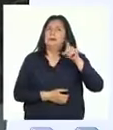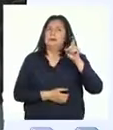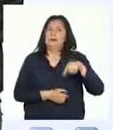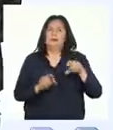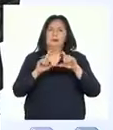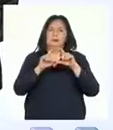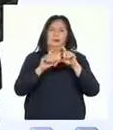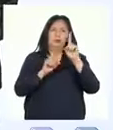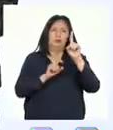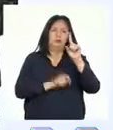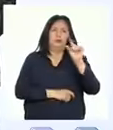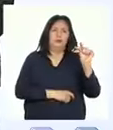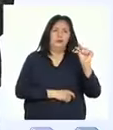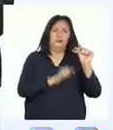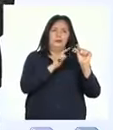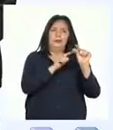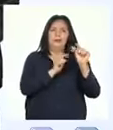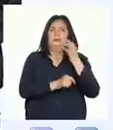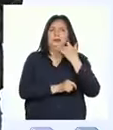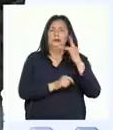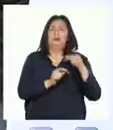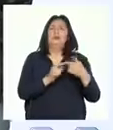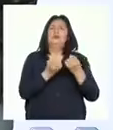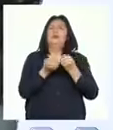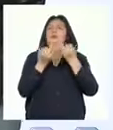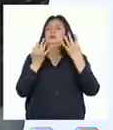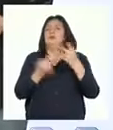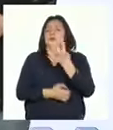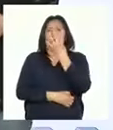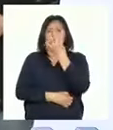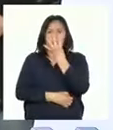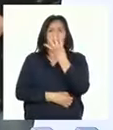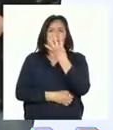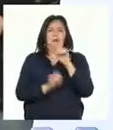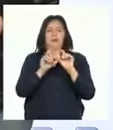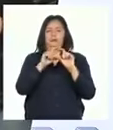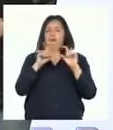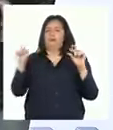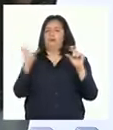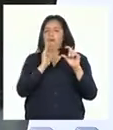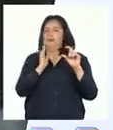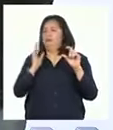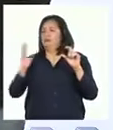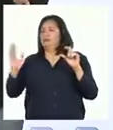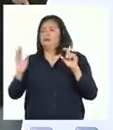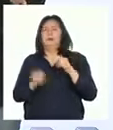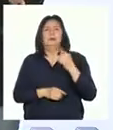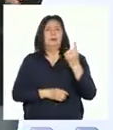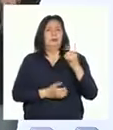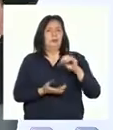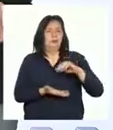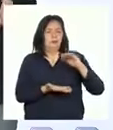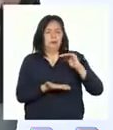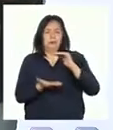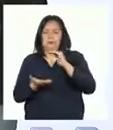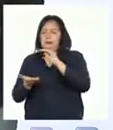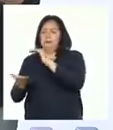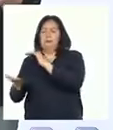dividir 1 galón de pintura de ese color en 4 partes iguales. Cada balde